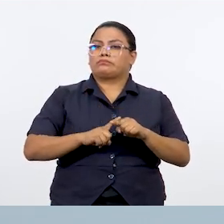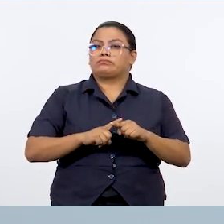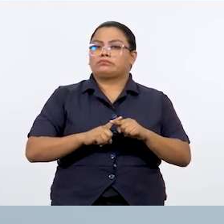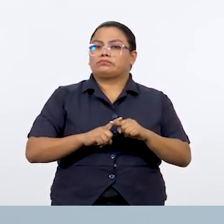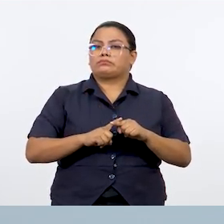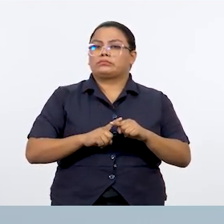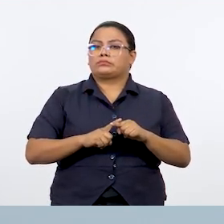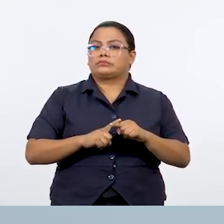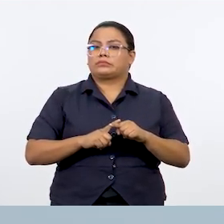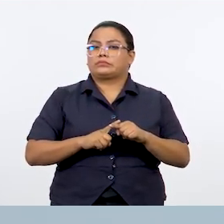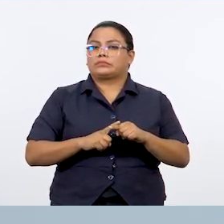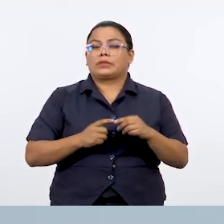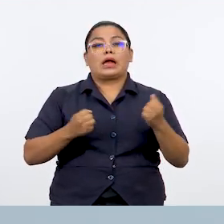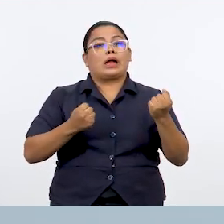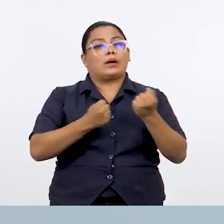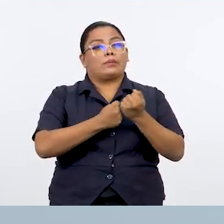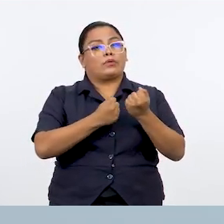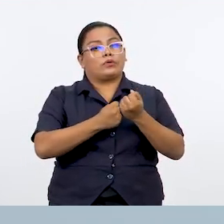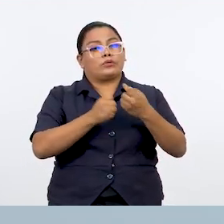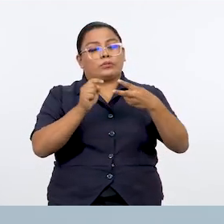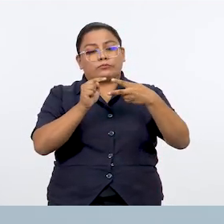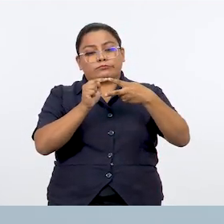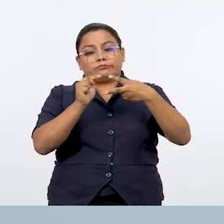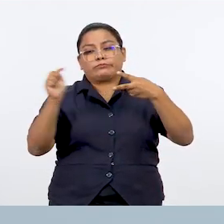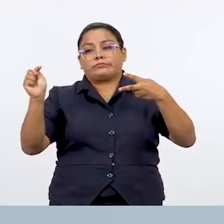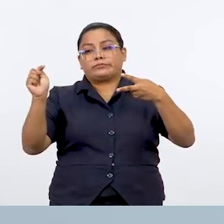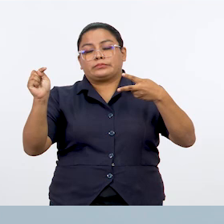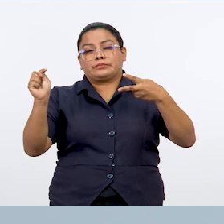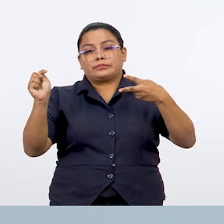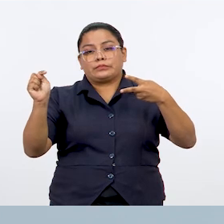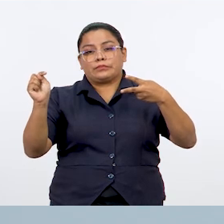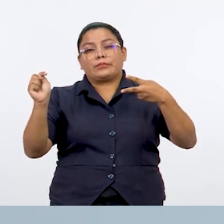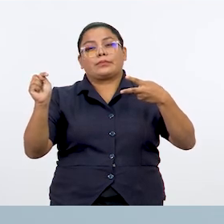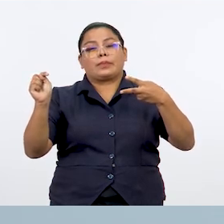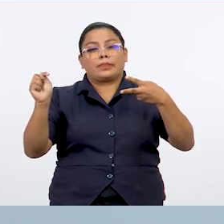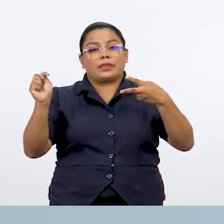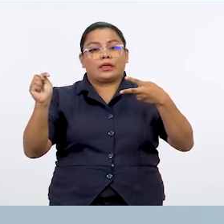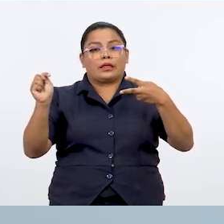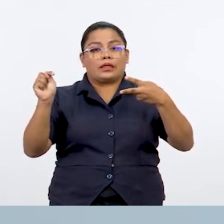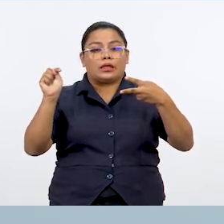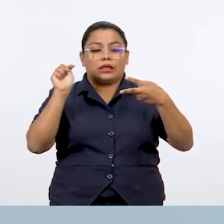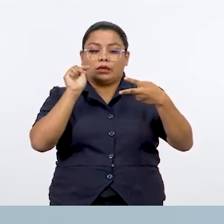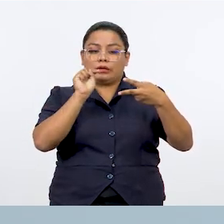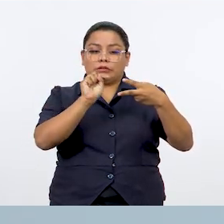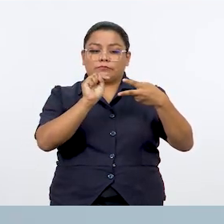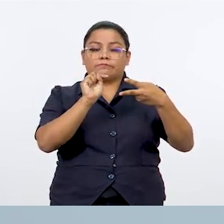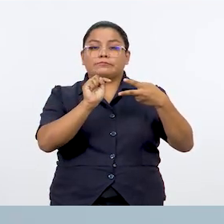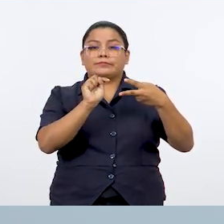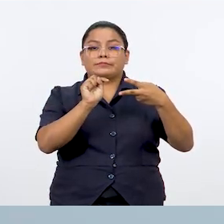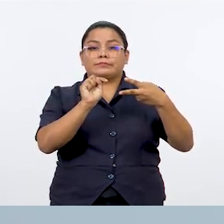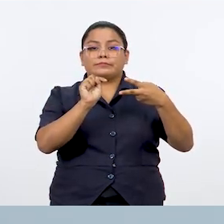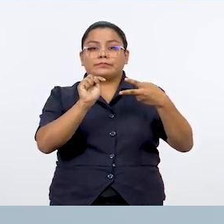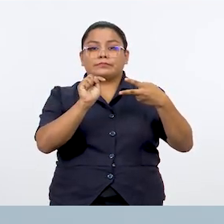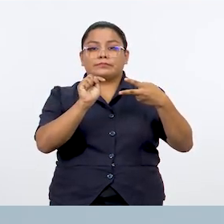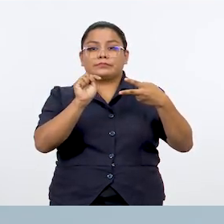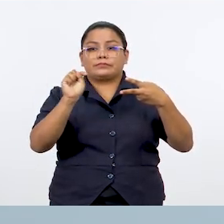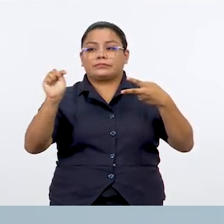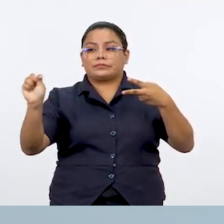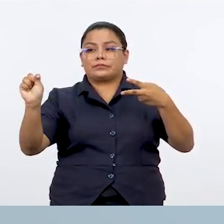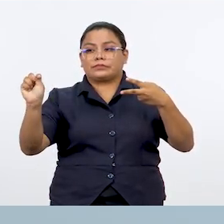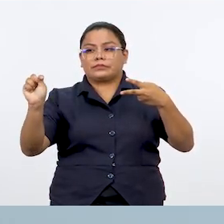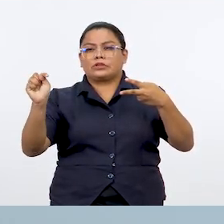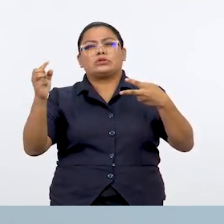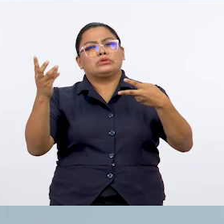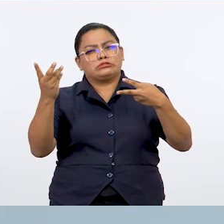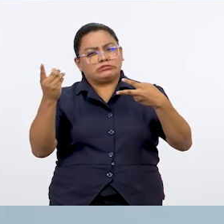multiplicar? Apoyémonos de nuestra primera recta numérica, es decir, la de la parte superior. Aquí sí